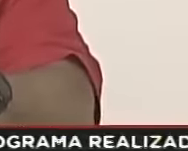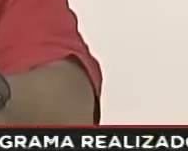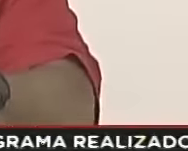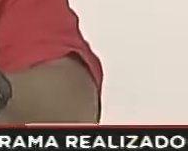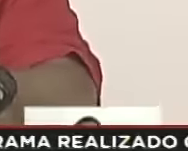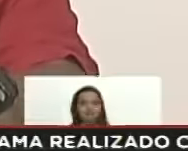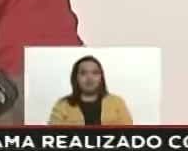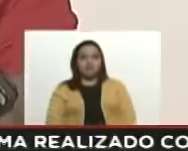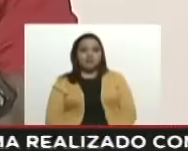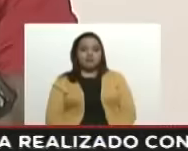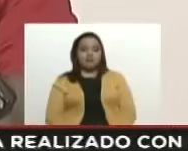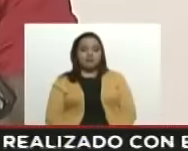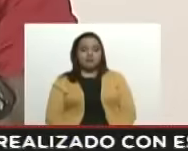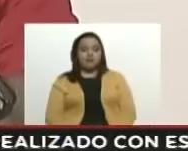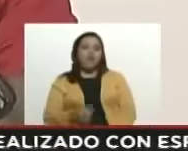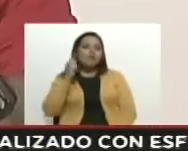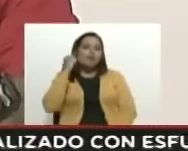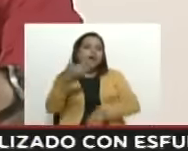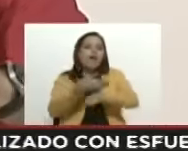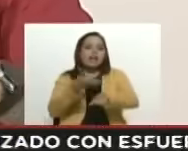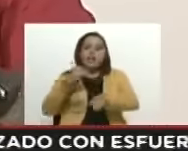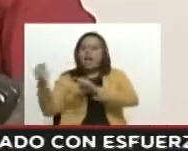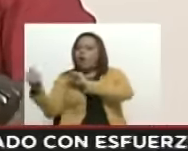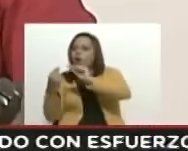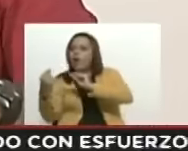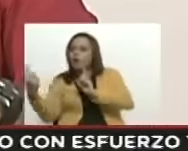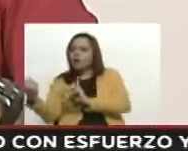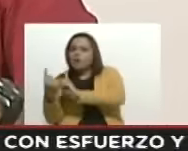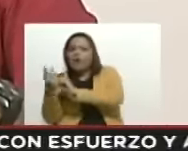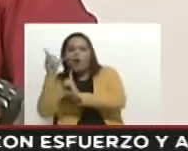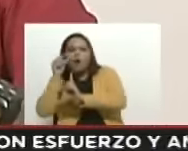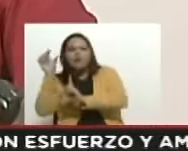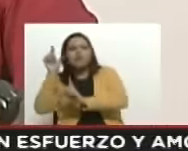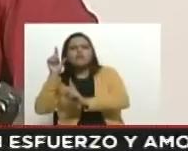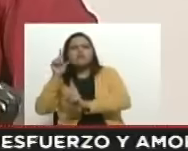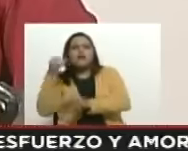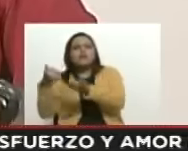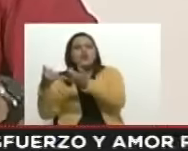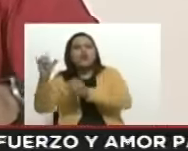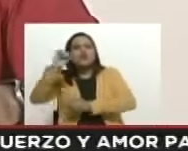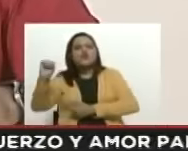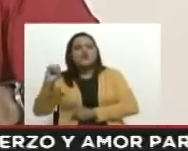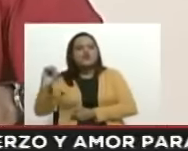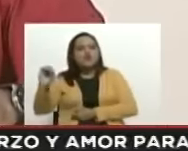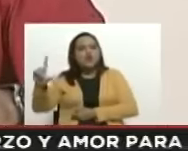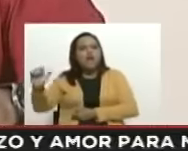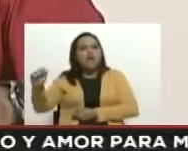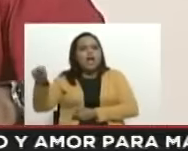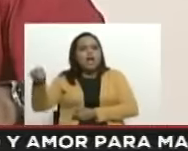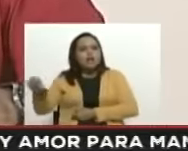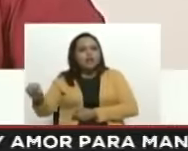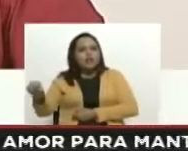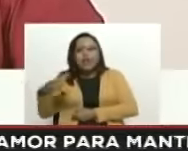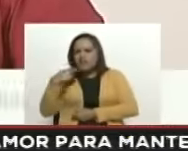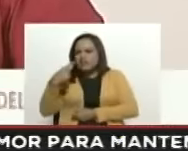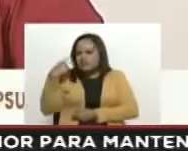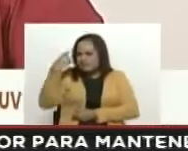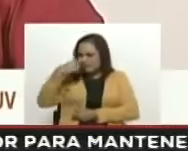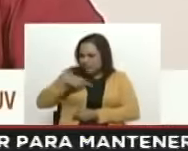Ella habla con un tal Solano. Y Solano, en vez de indignarse, le dice, no, vale, ponle